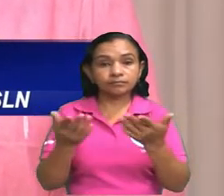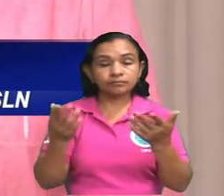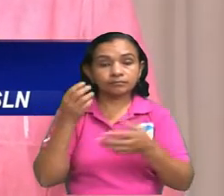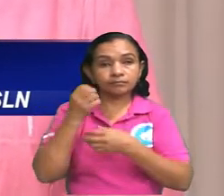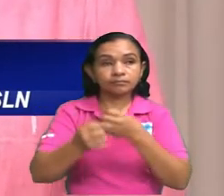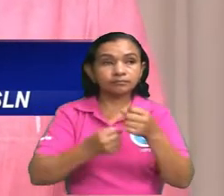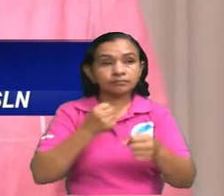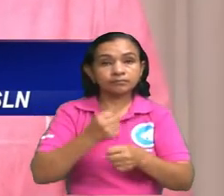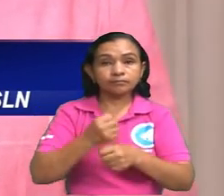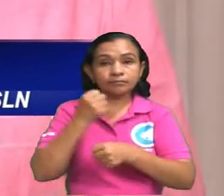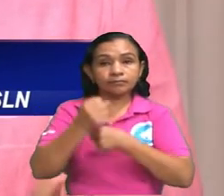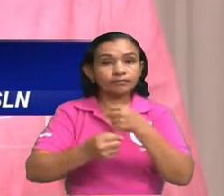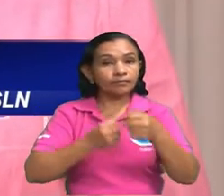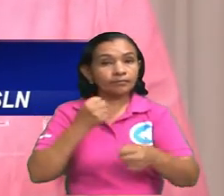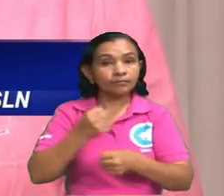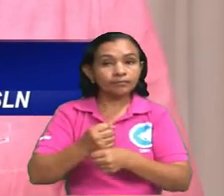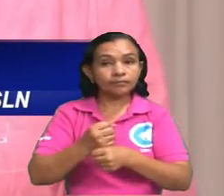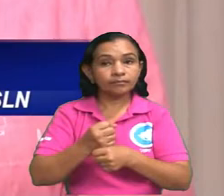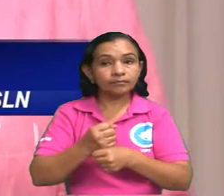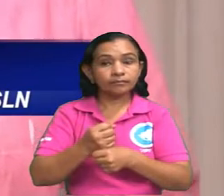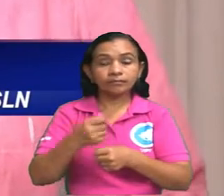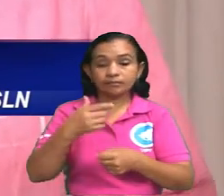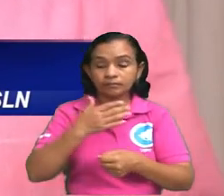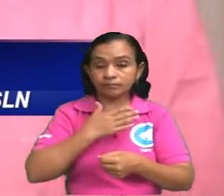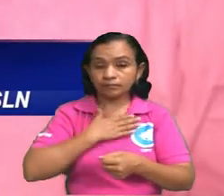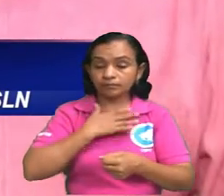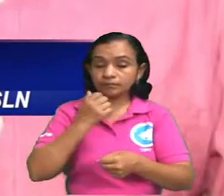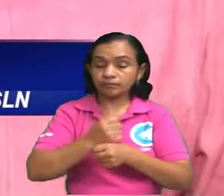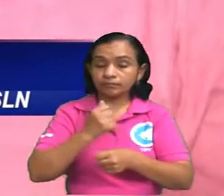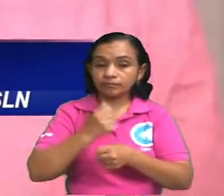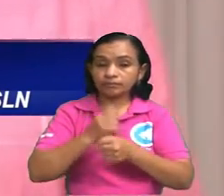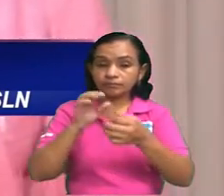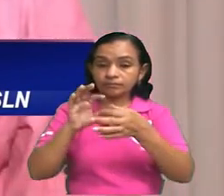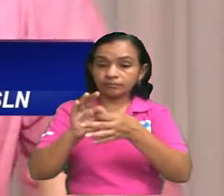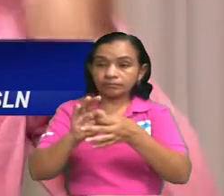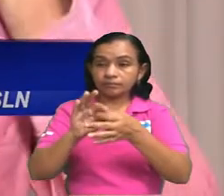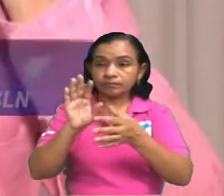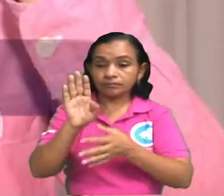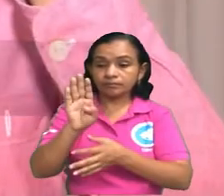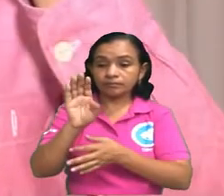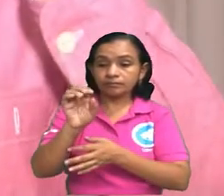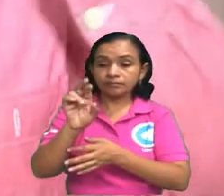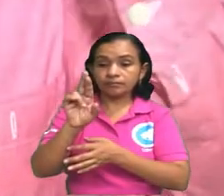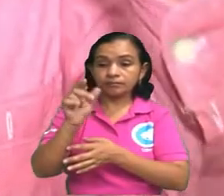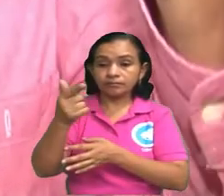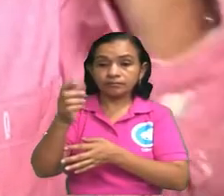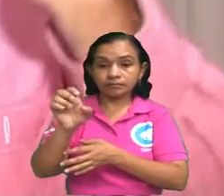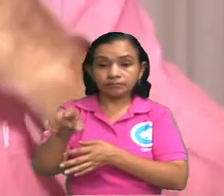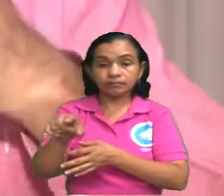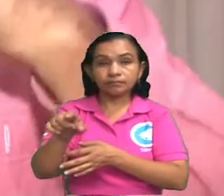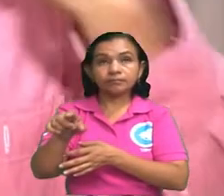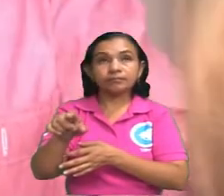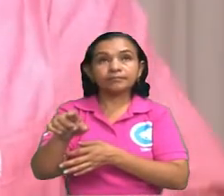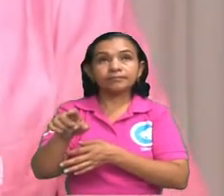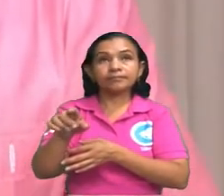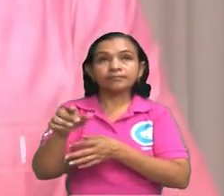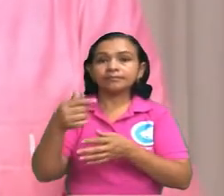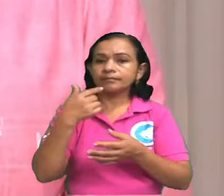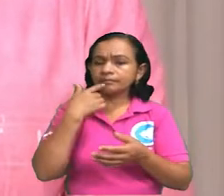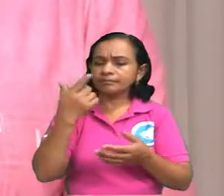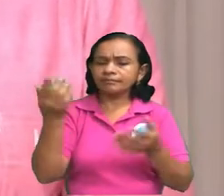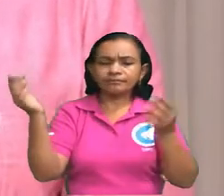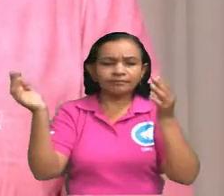años, a mí me tocó trabajar varios años con el comandante Borges, se felicitaban